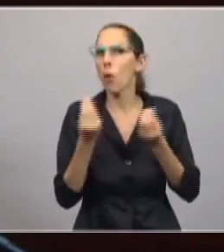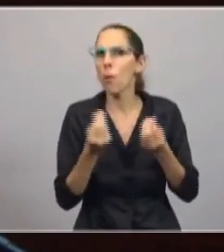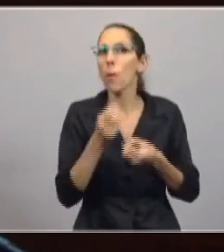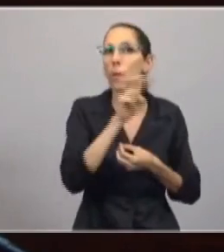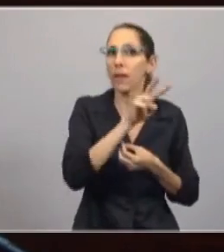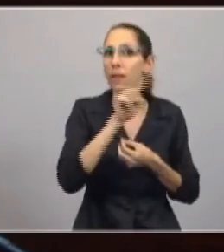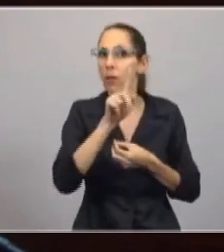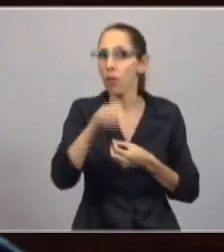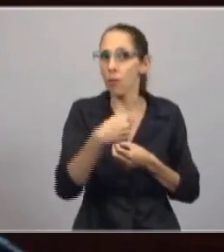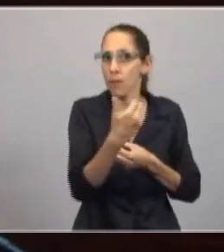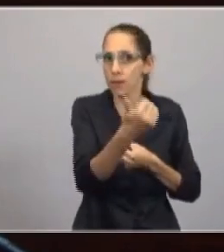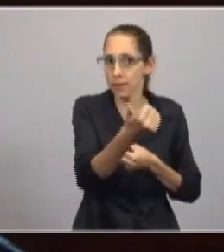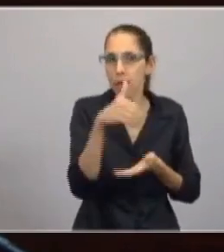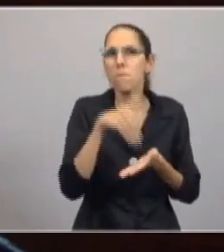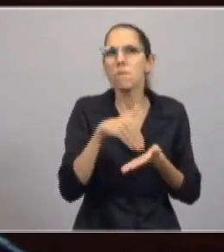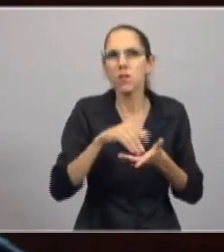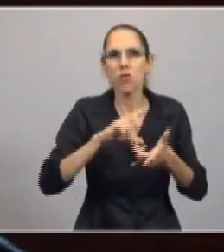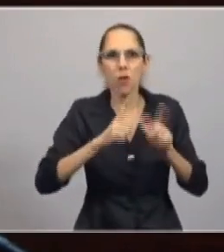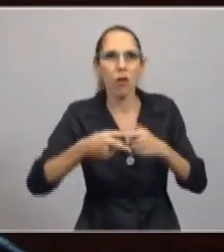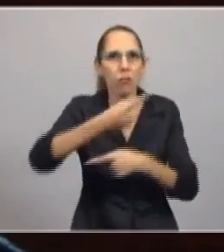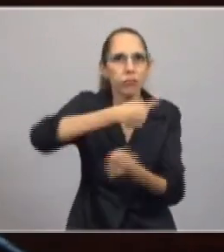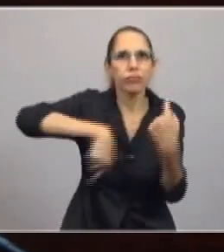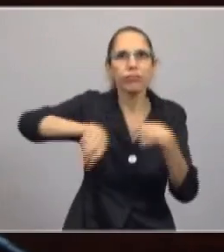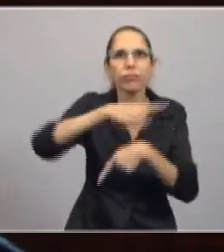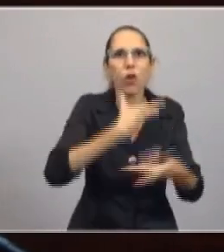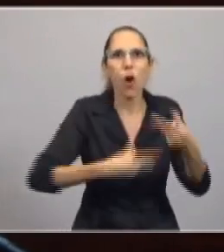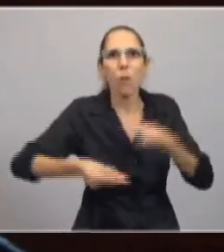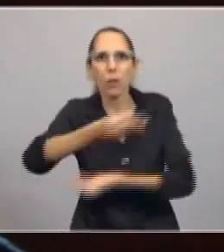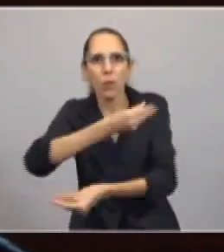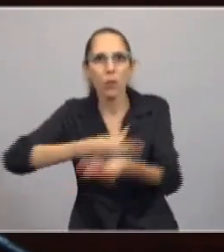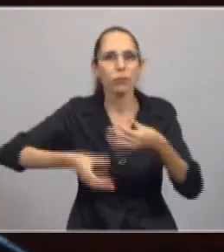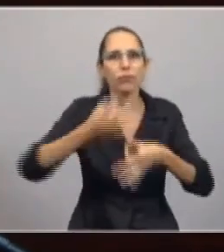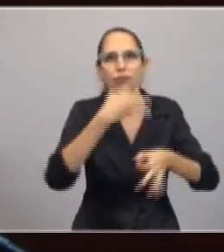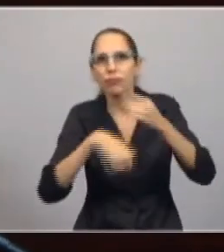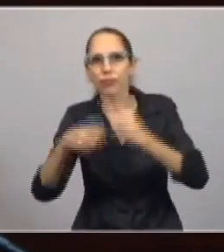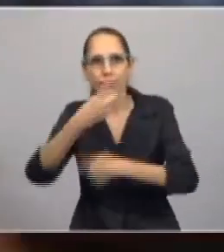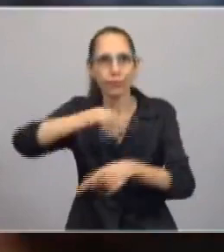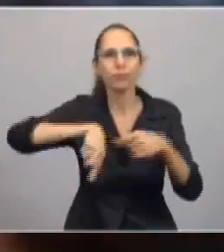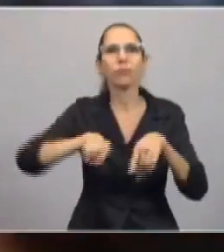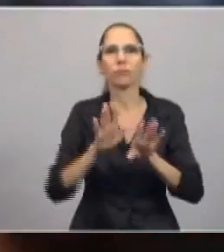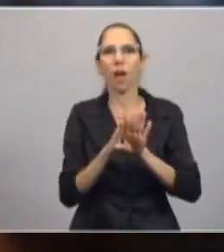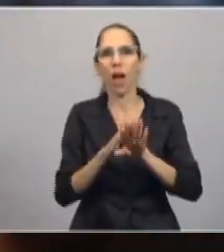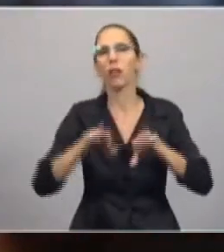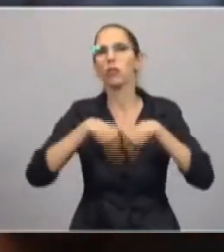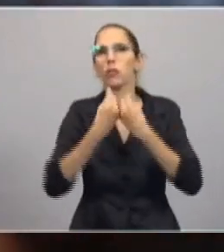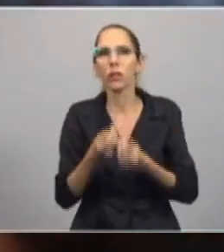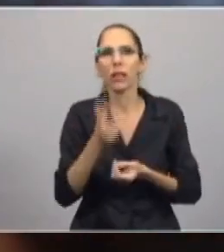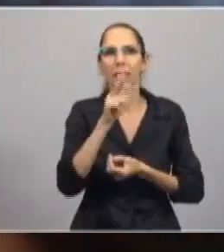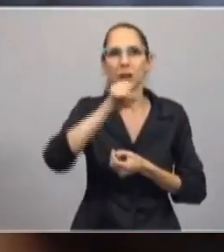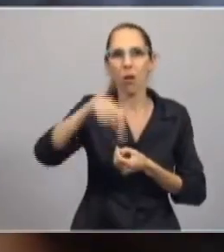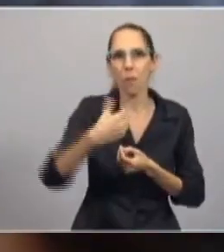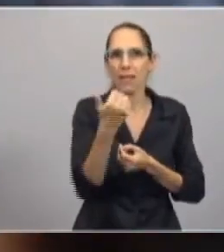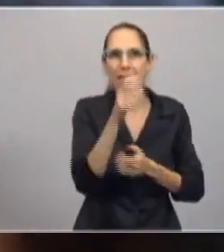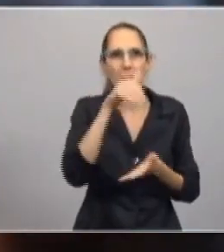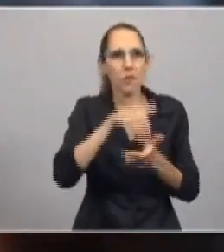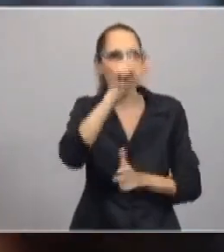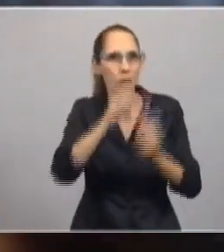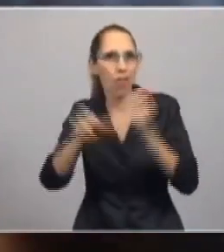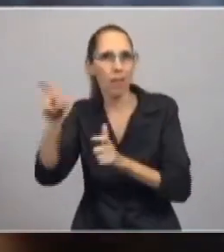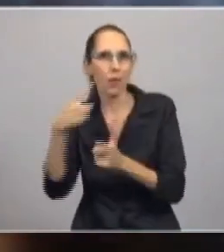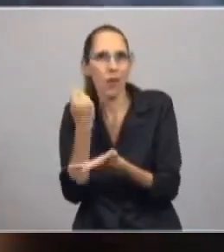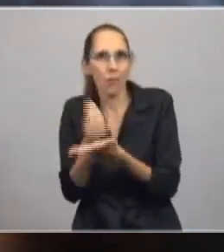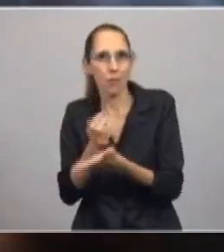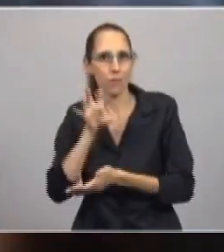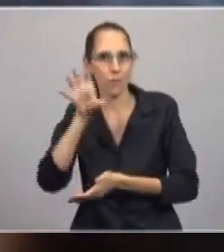22,6 millones de transacciones que alcanzaron a 3,6 millones de bonaerenses. Profundizamos